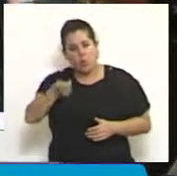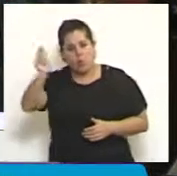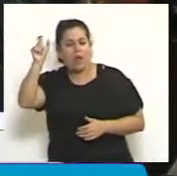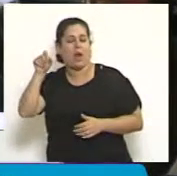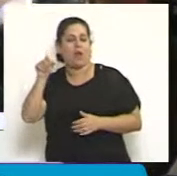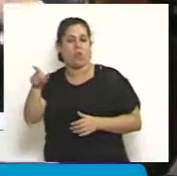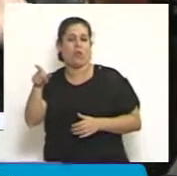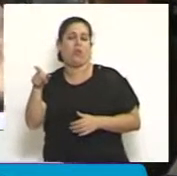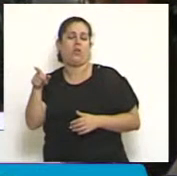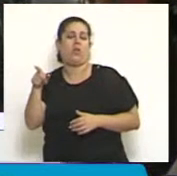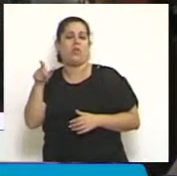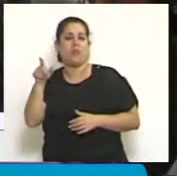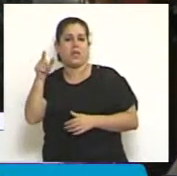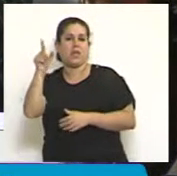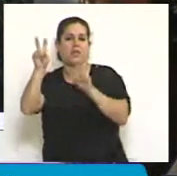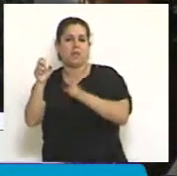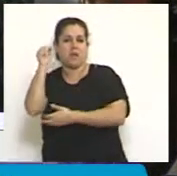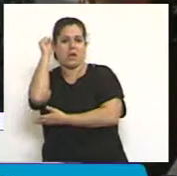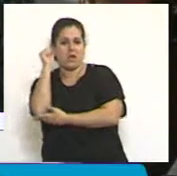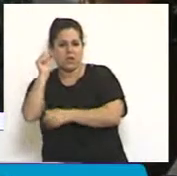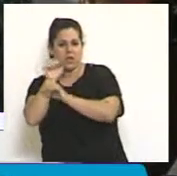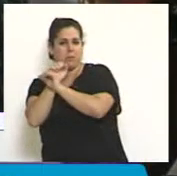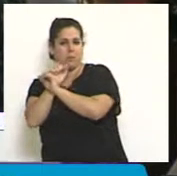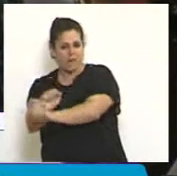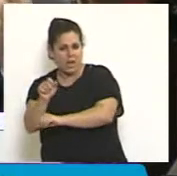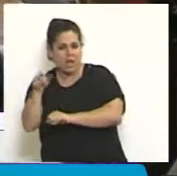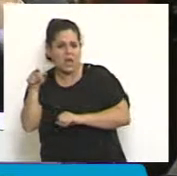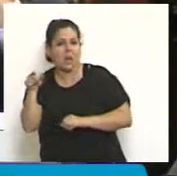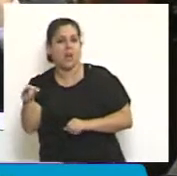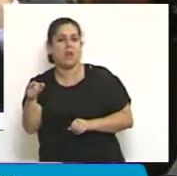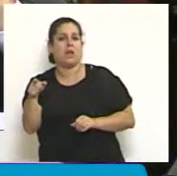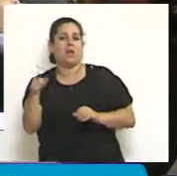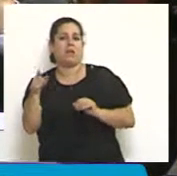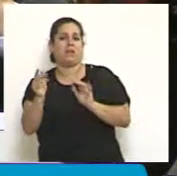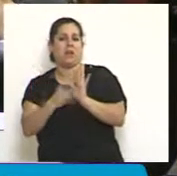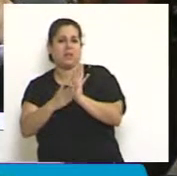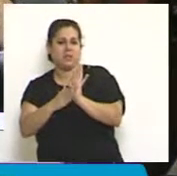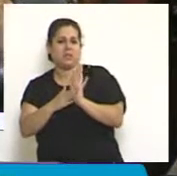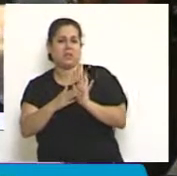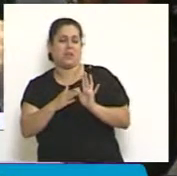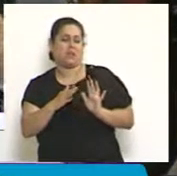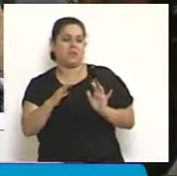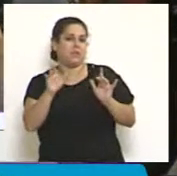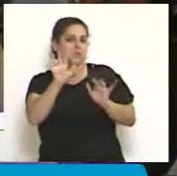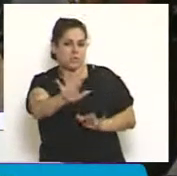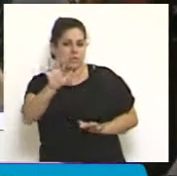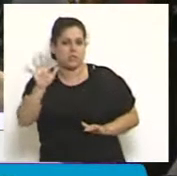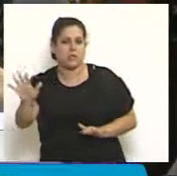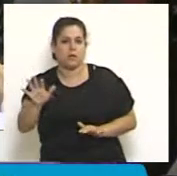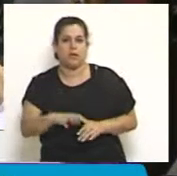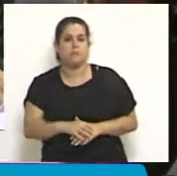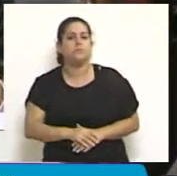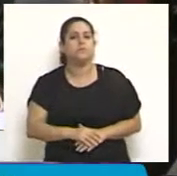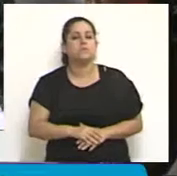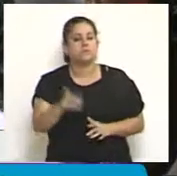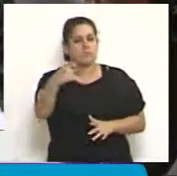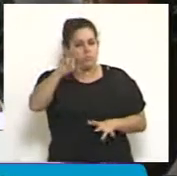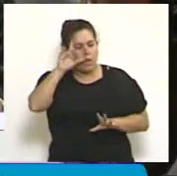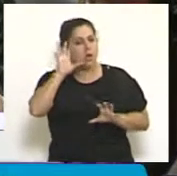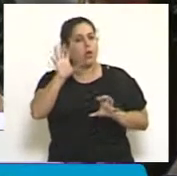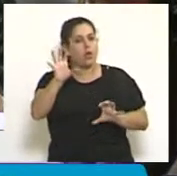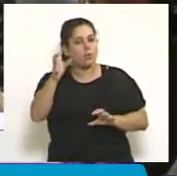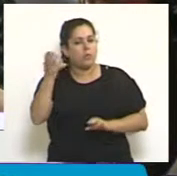distrito y tribunales federales de juicio en lo penal económico, de acuerdo a las funciones previstas en el 53 del Código Procesal Penal de